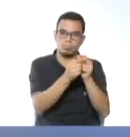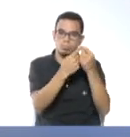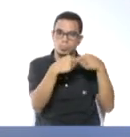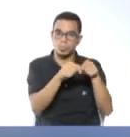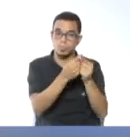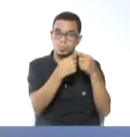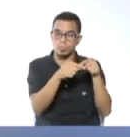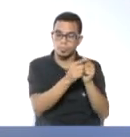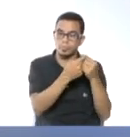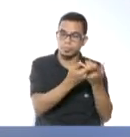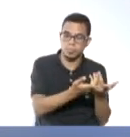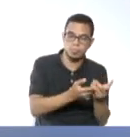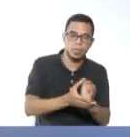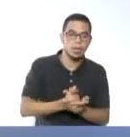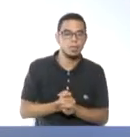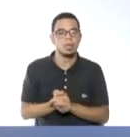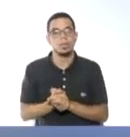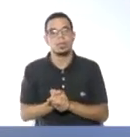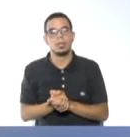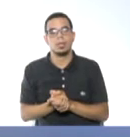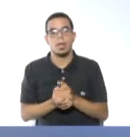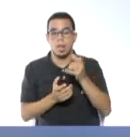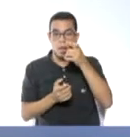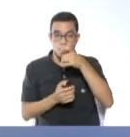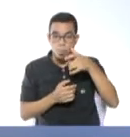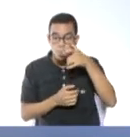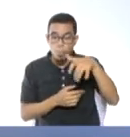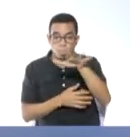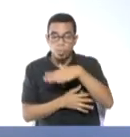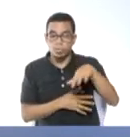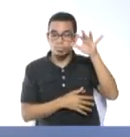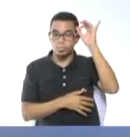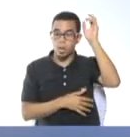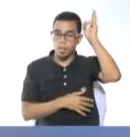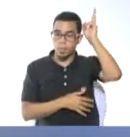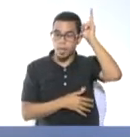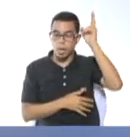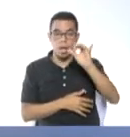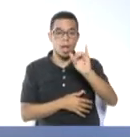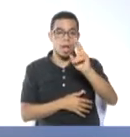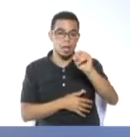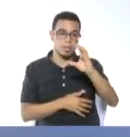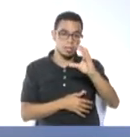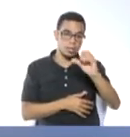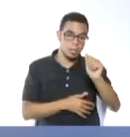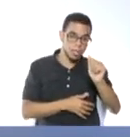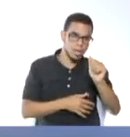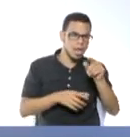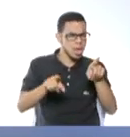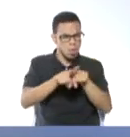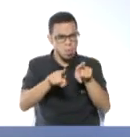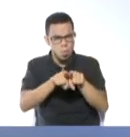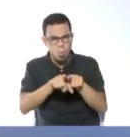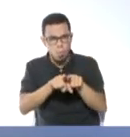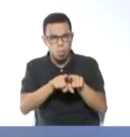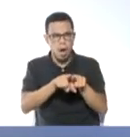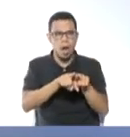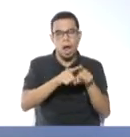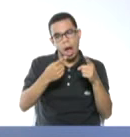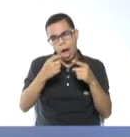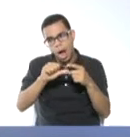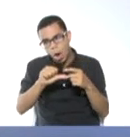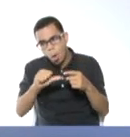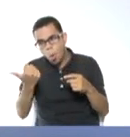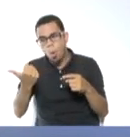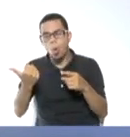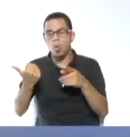cuando sabe que no son todos los tejidos no son igual, todos los de los Ok. pueblos indígenas, ni la práctica, pueden coincidir